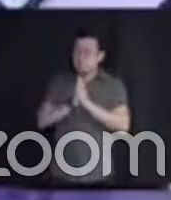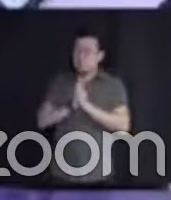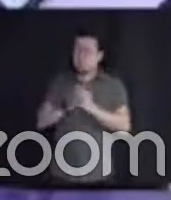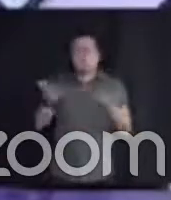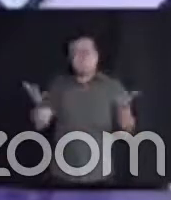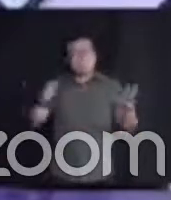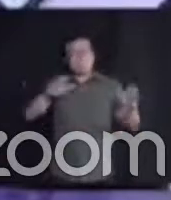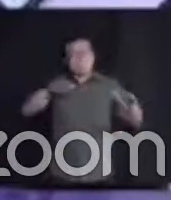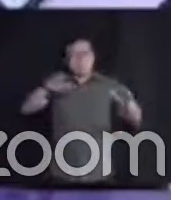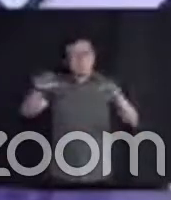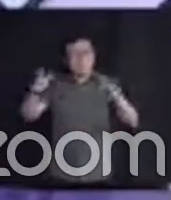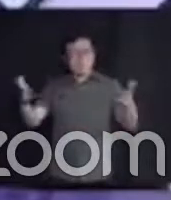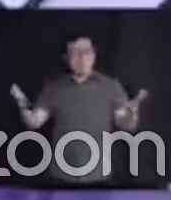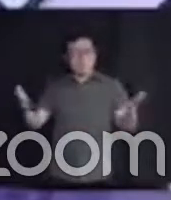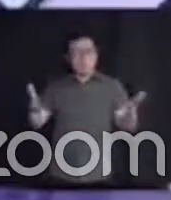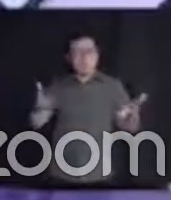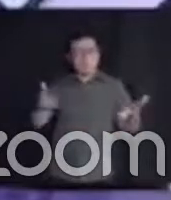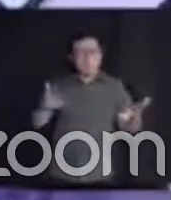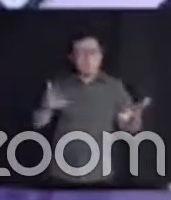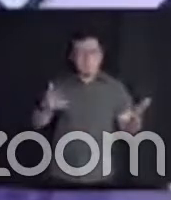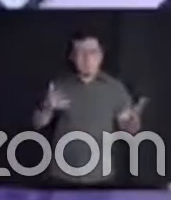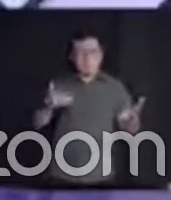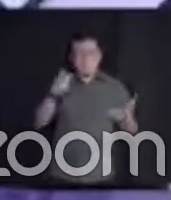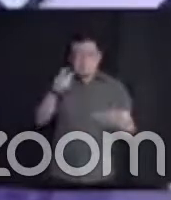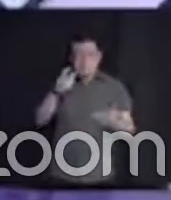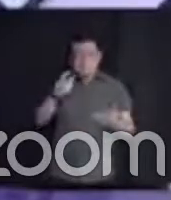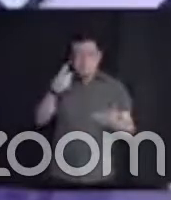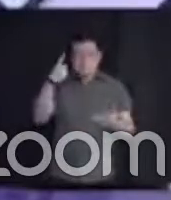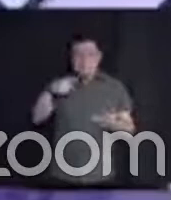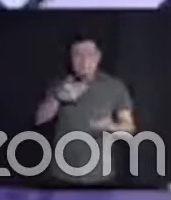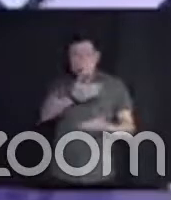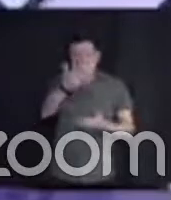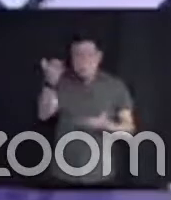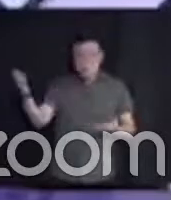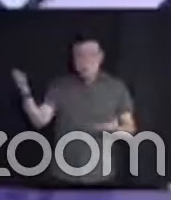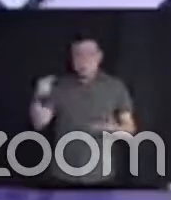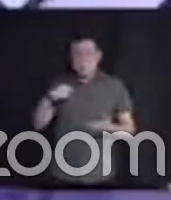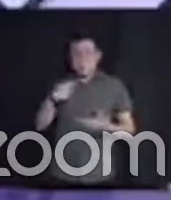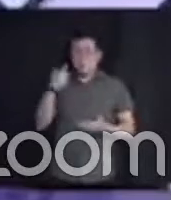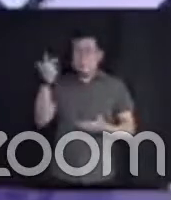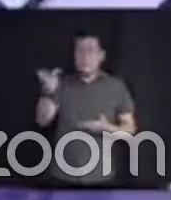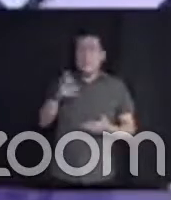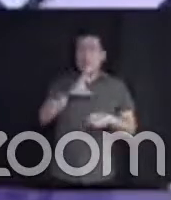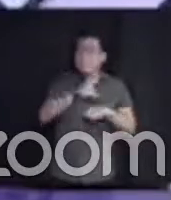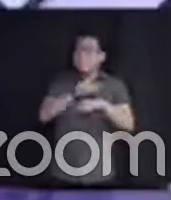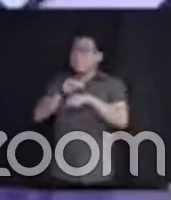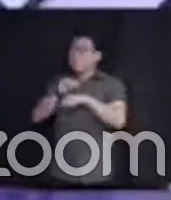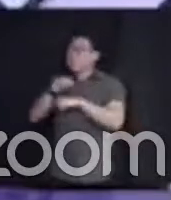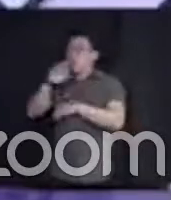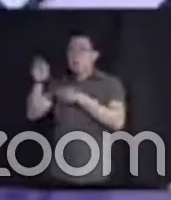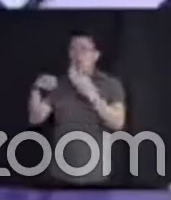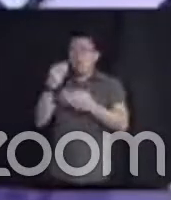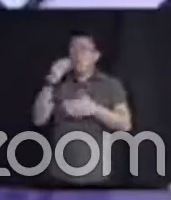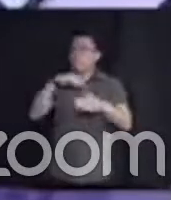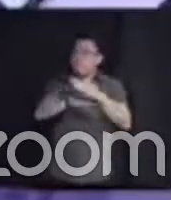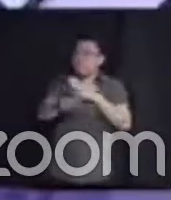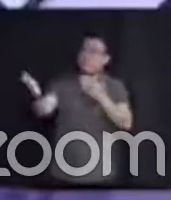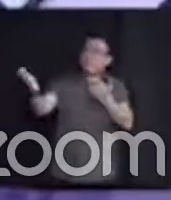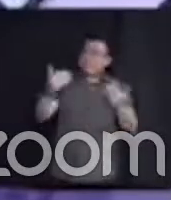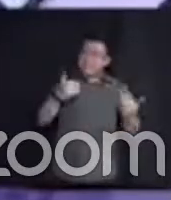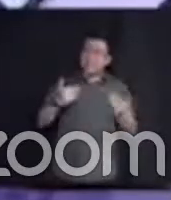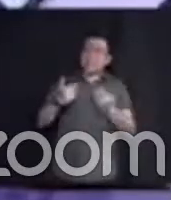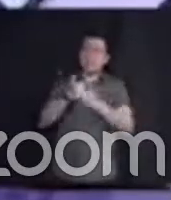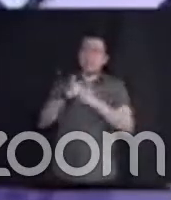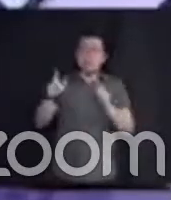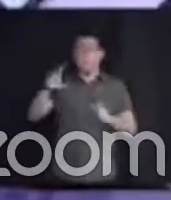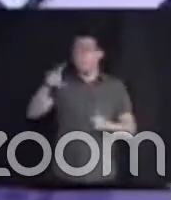Oigan, a ver, esto es por ustedes. A mí me encantaría darles chances todo el tiempo a todos ustedes